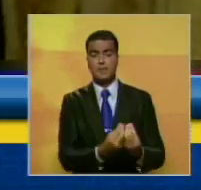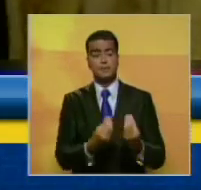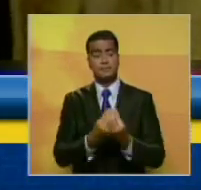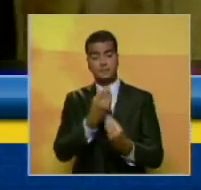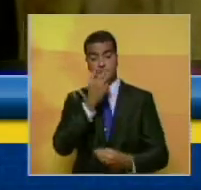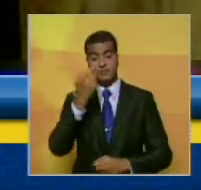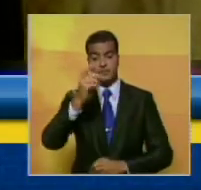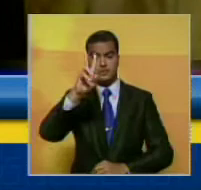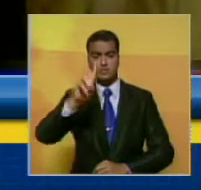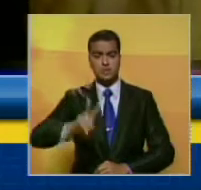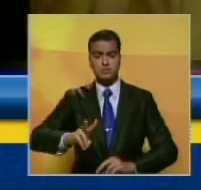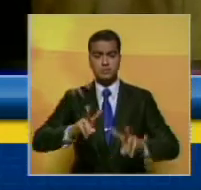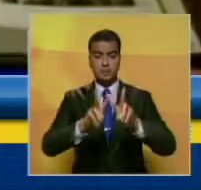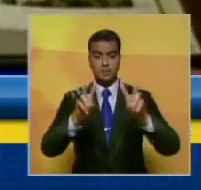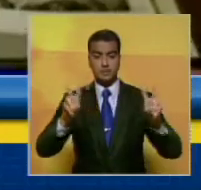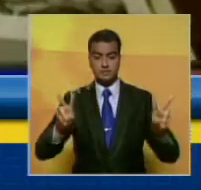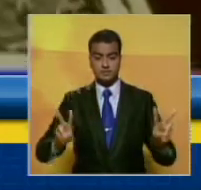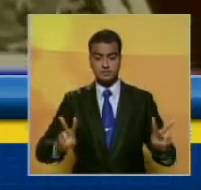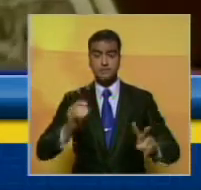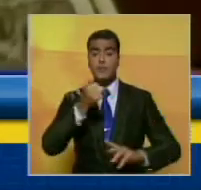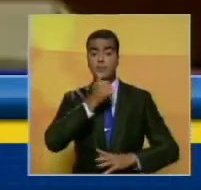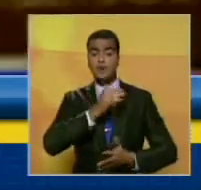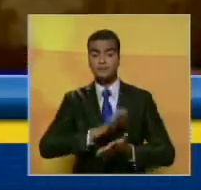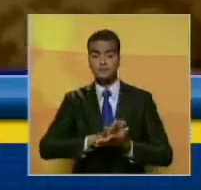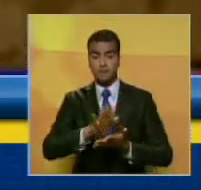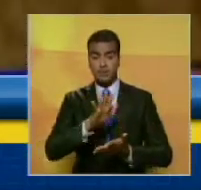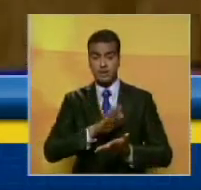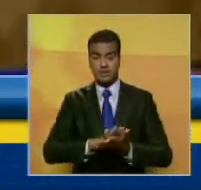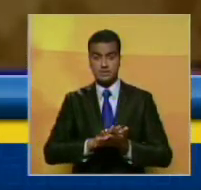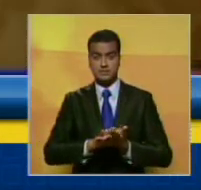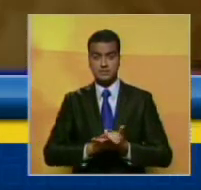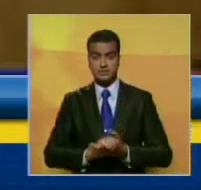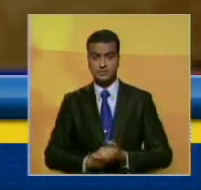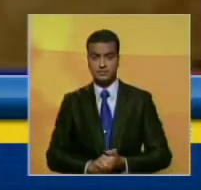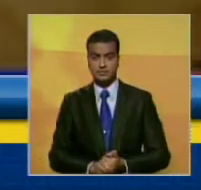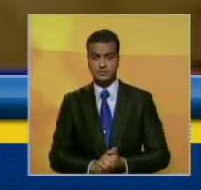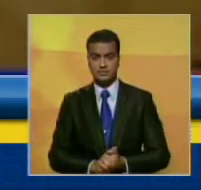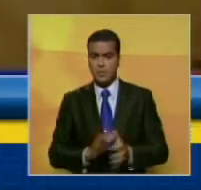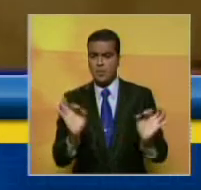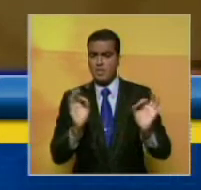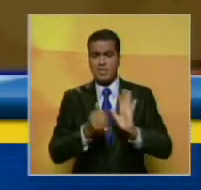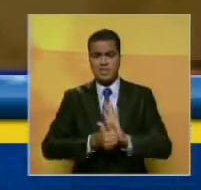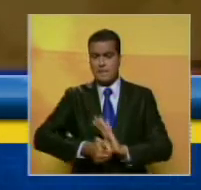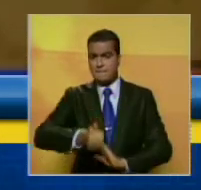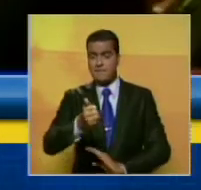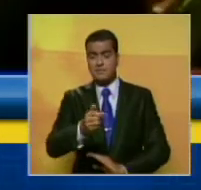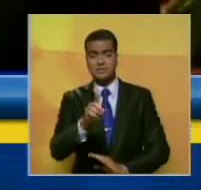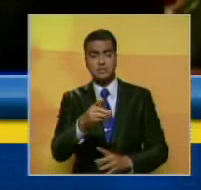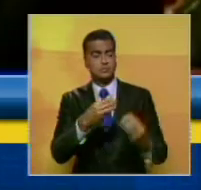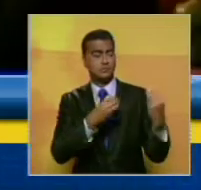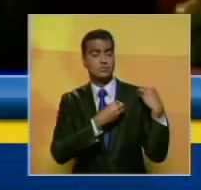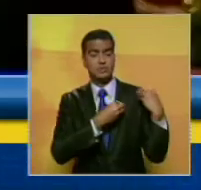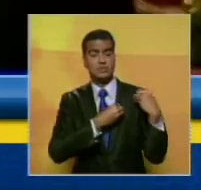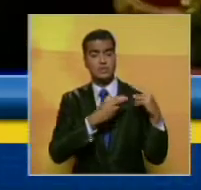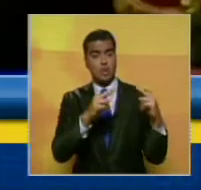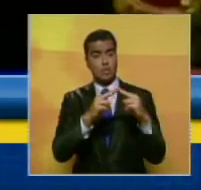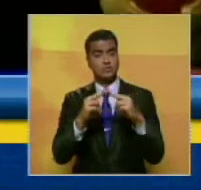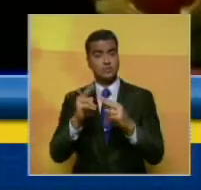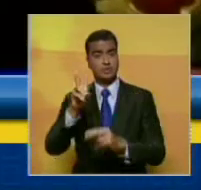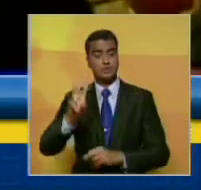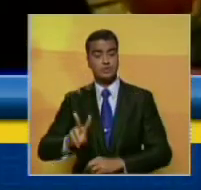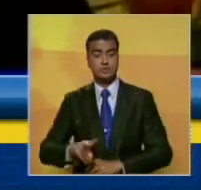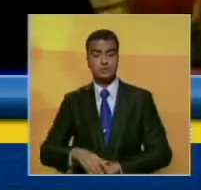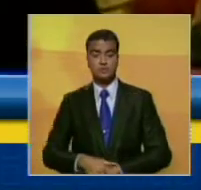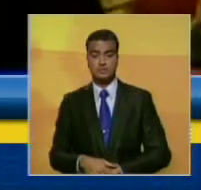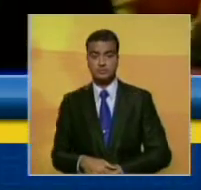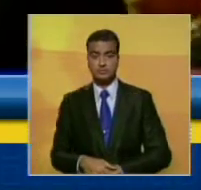venezolano por la paz, por la tolerancia, como nadie más que él, que fue nuncio apostólico, conoce a Venezuela